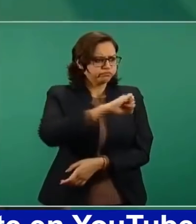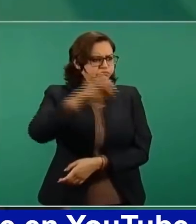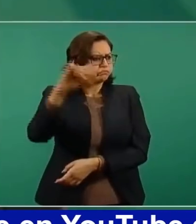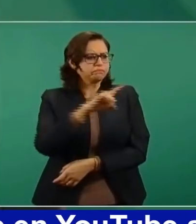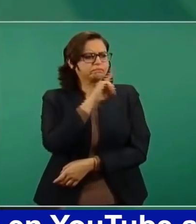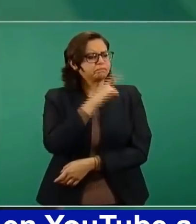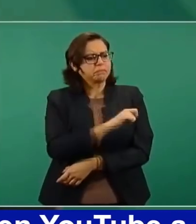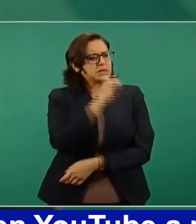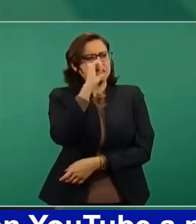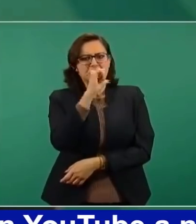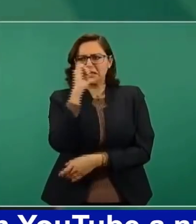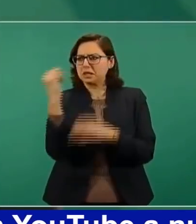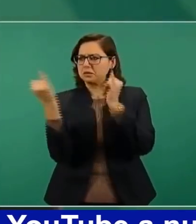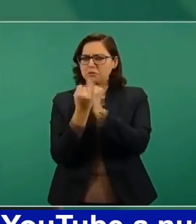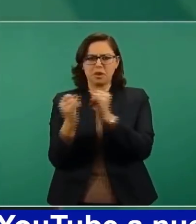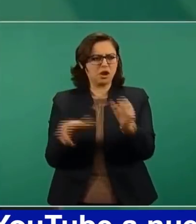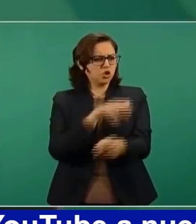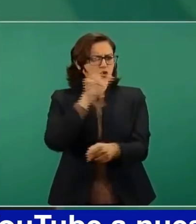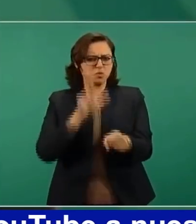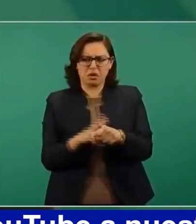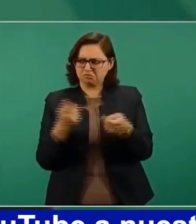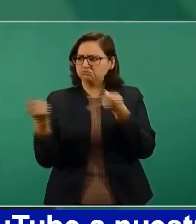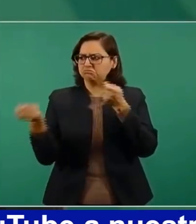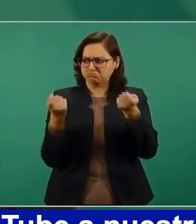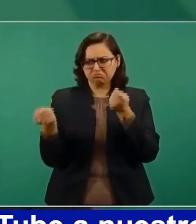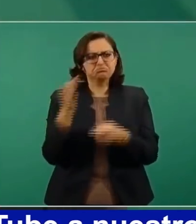porque era pues